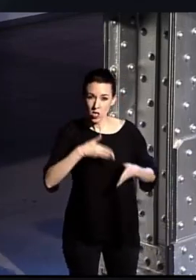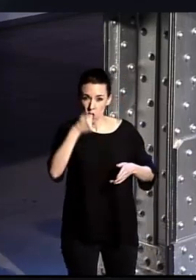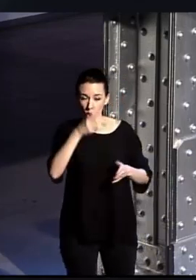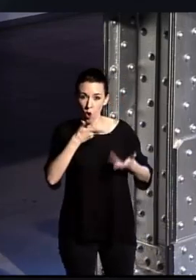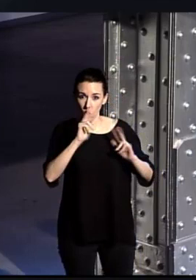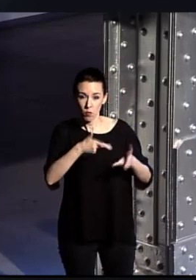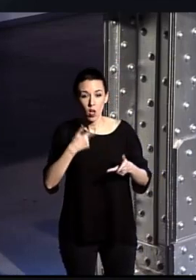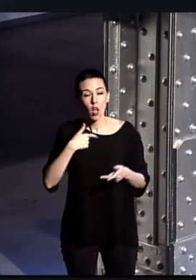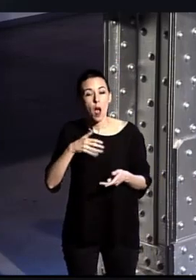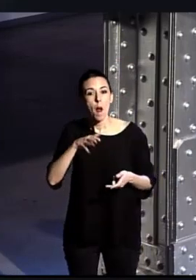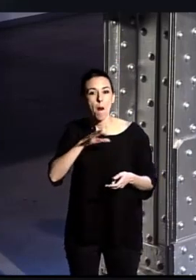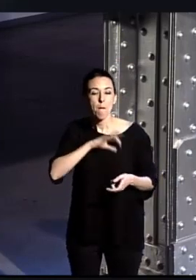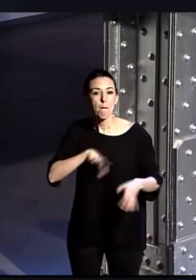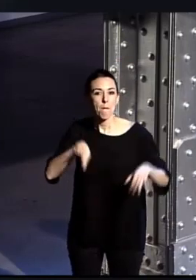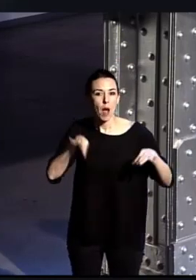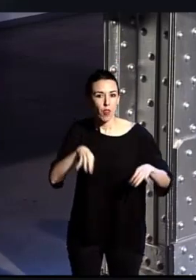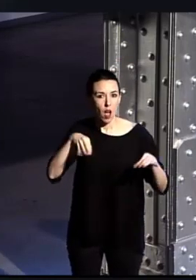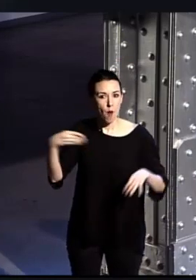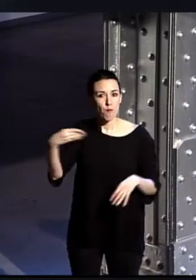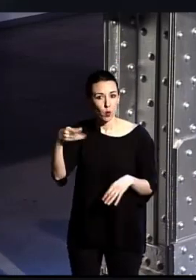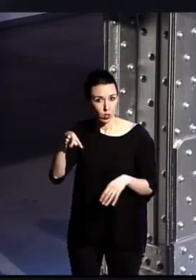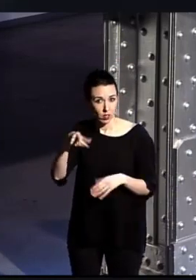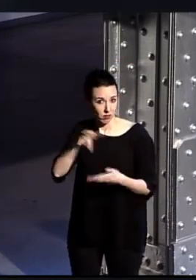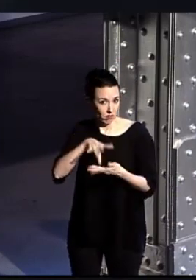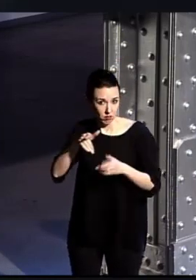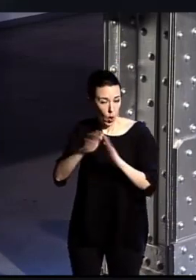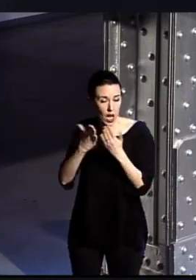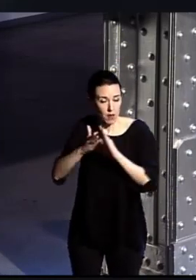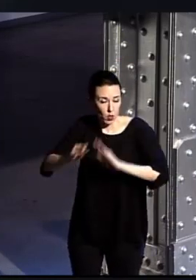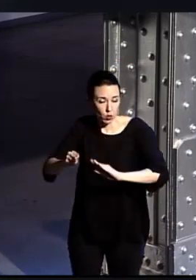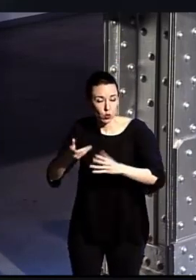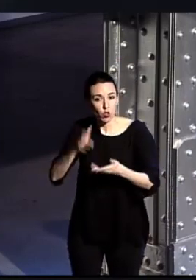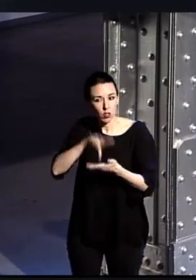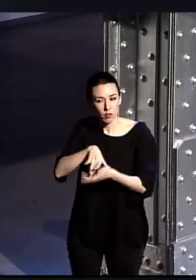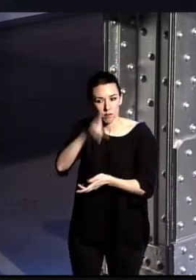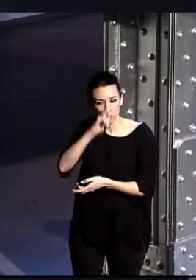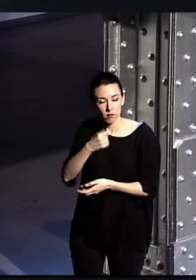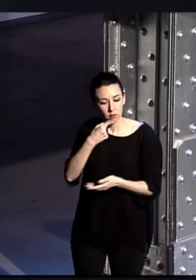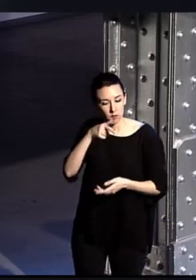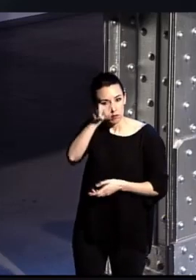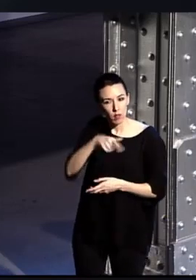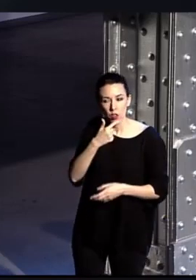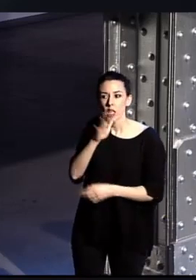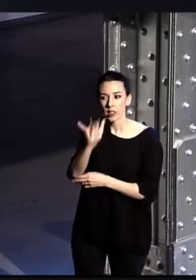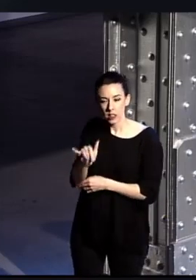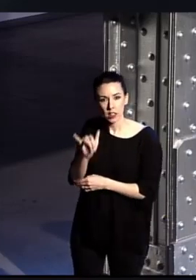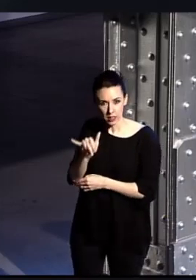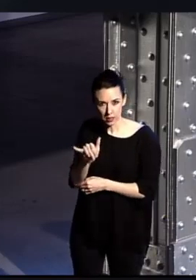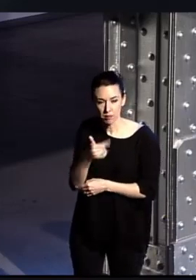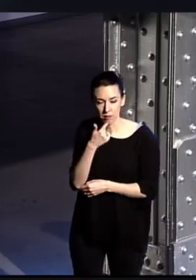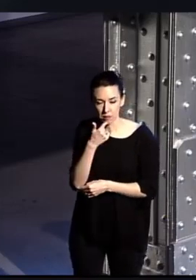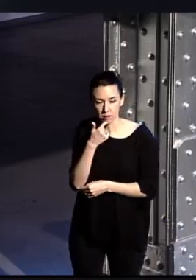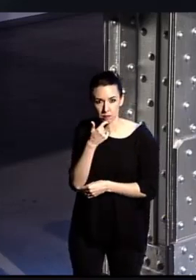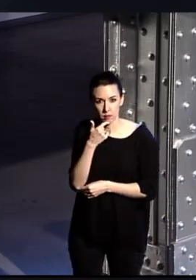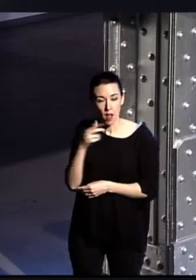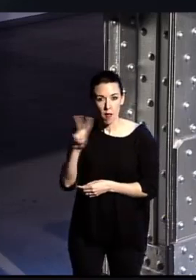es Madame Báthory en Matías Sandorf. En ese caso sí que yo recuerdo perfectamente que él dice que sí,